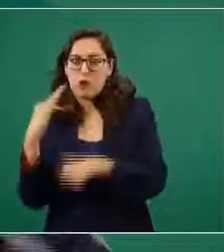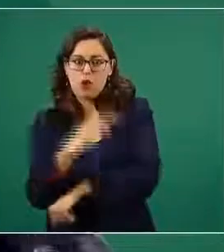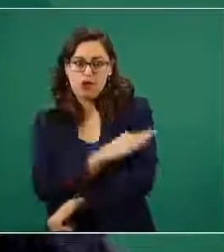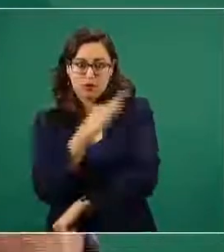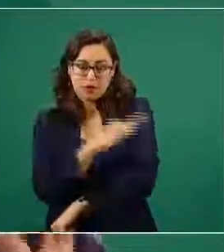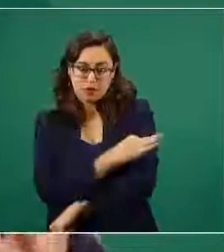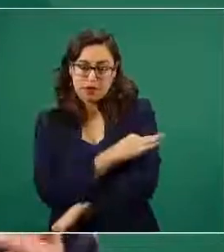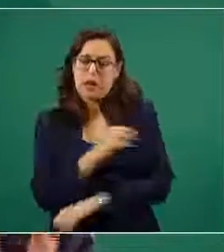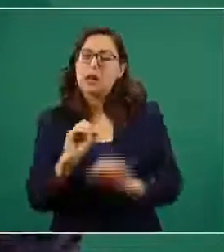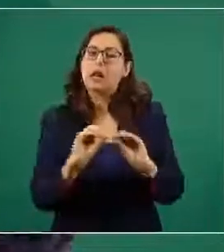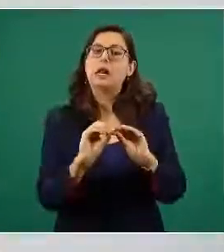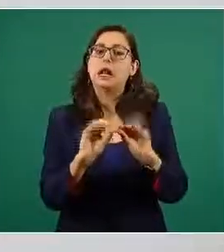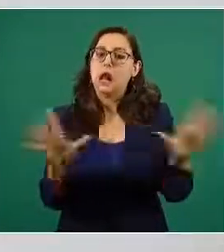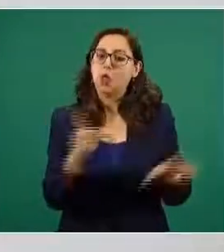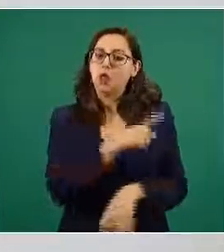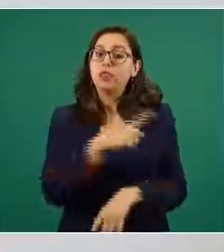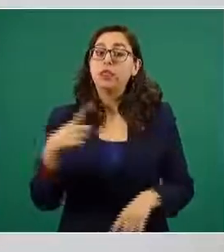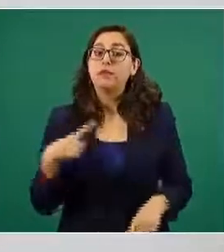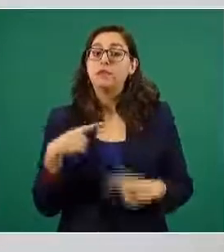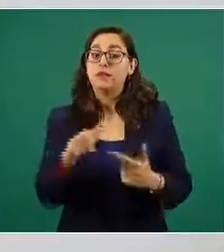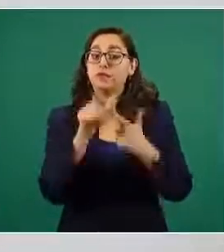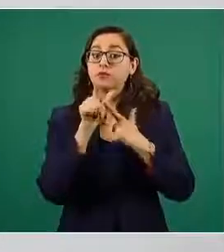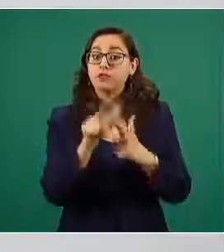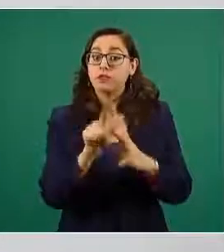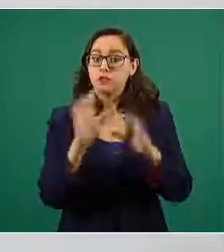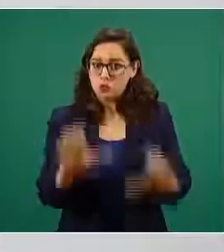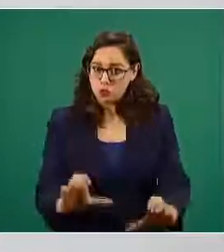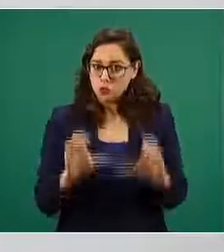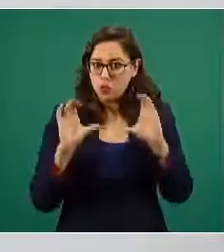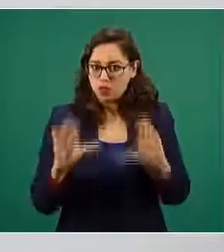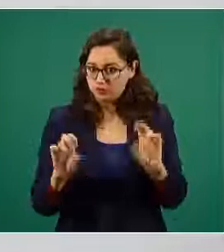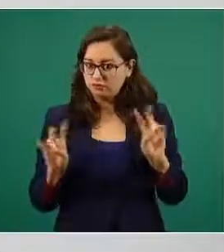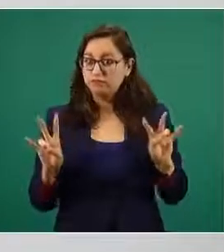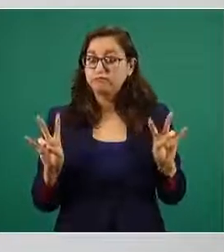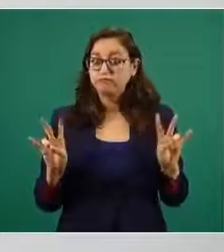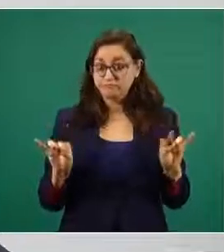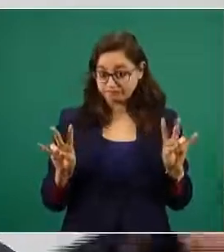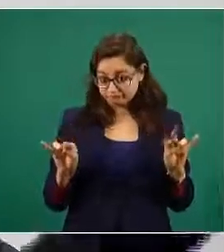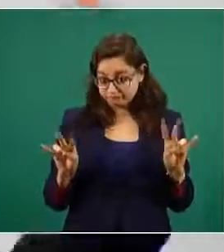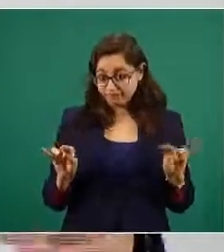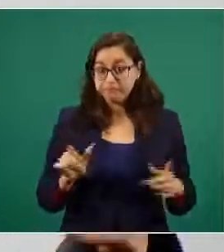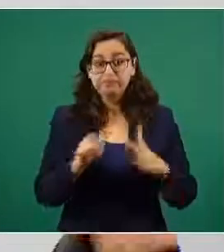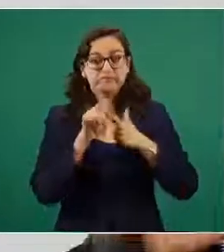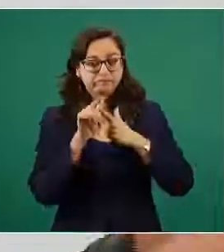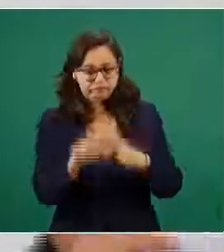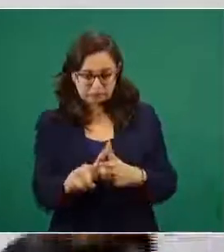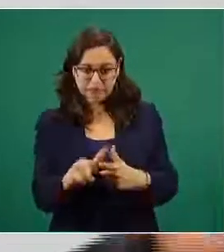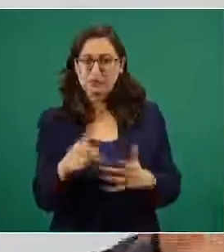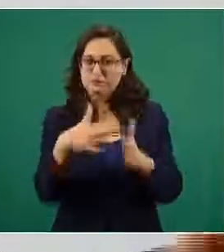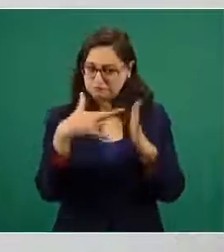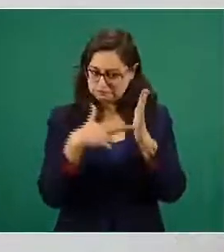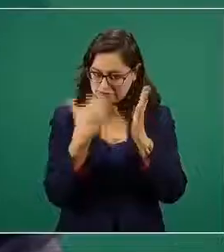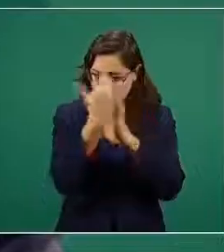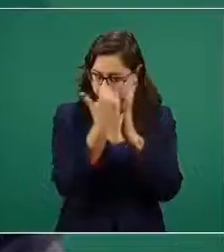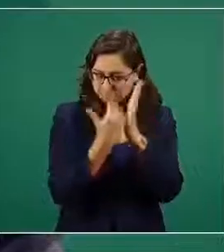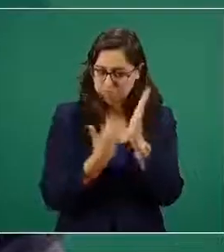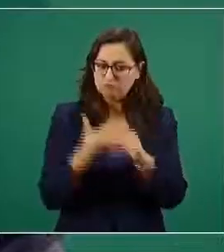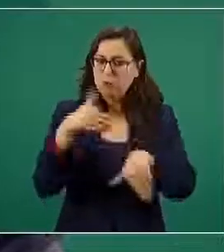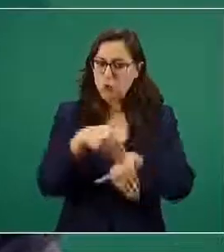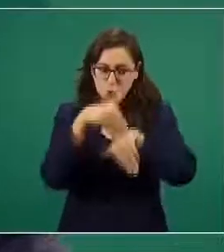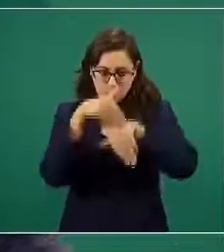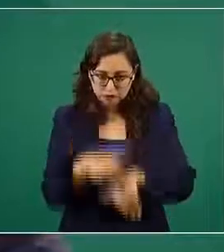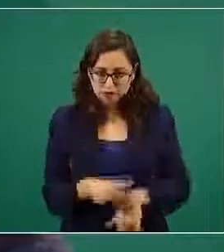logre una proporción sustantiva de cobertura, todavía debemos continuar con las distintas medidas